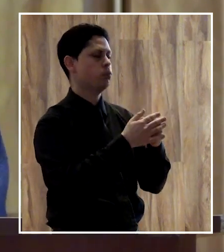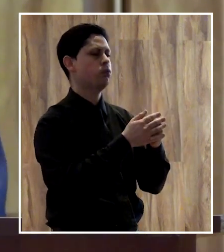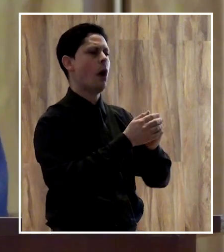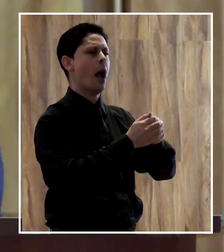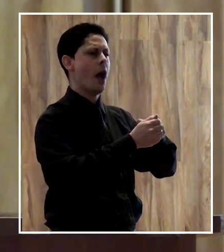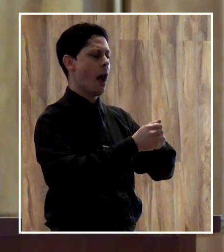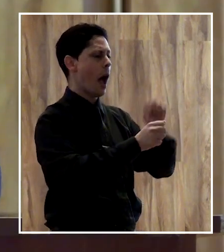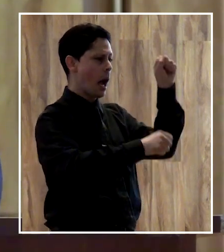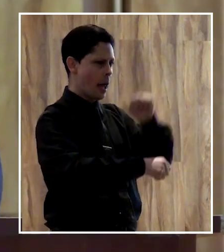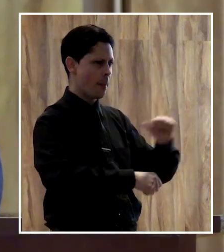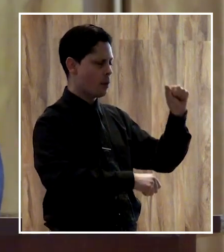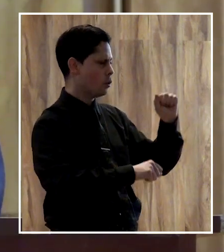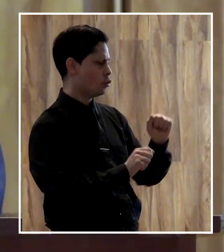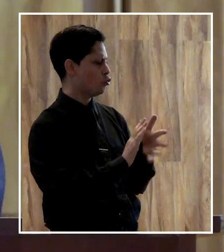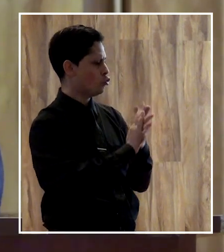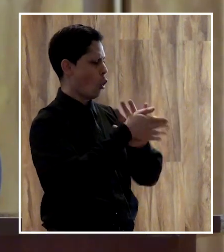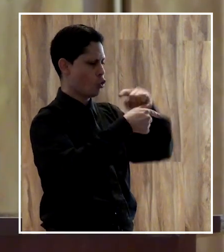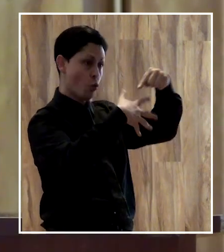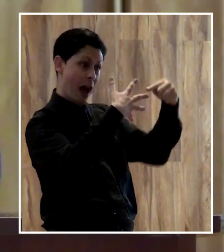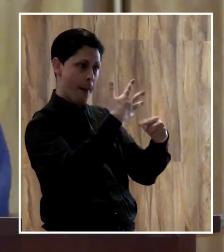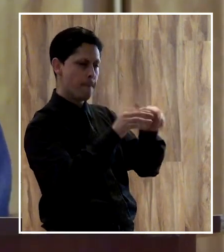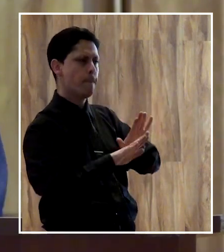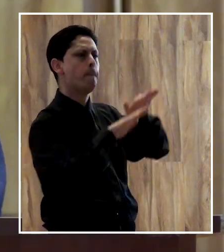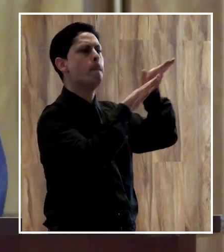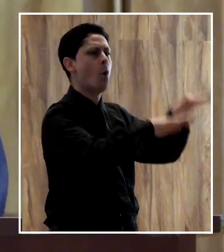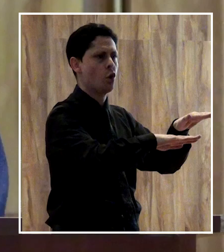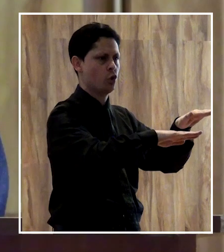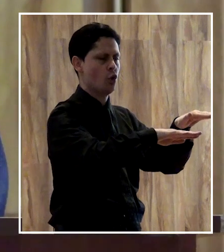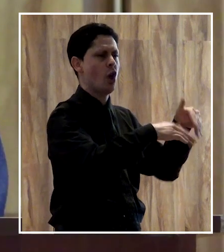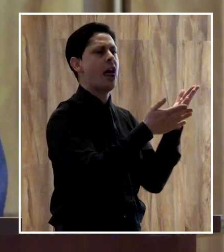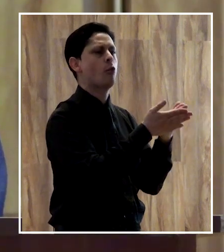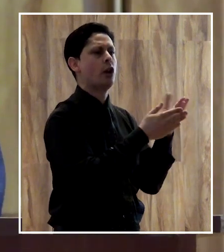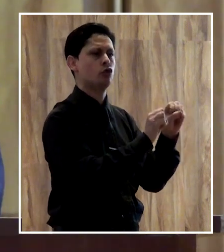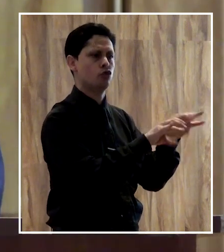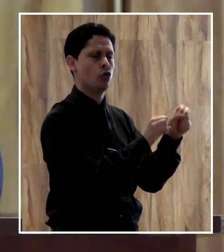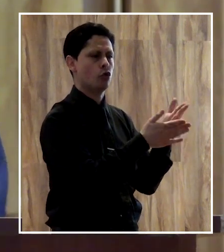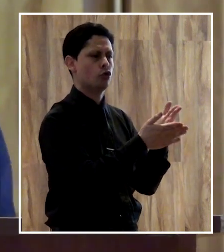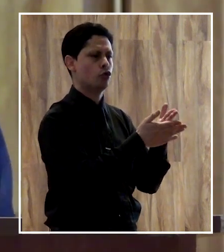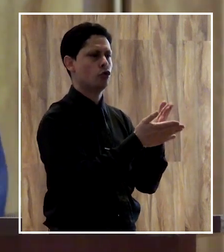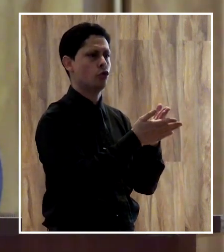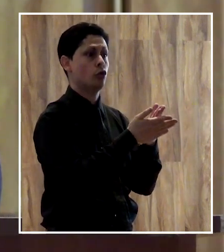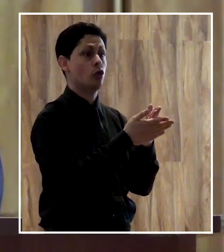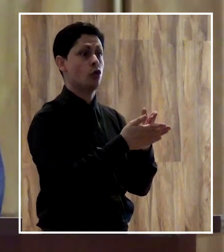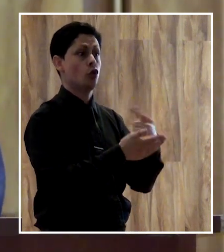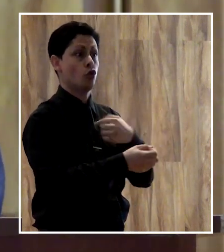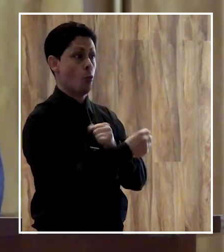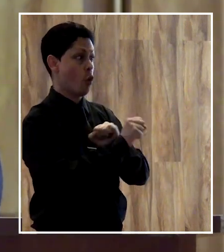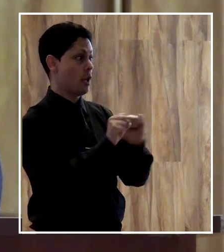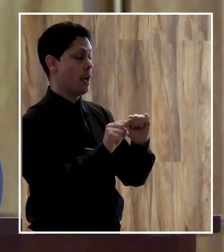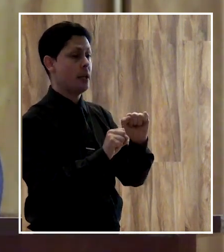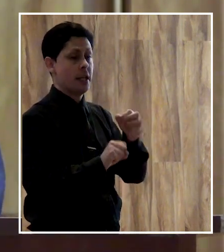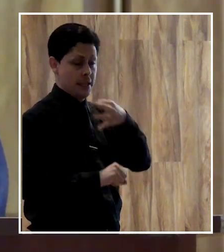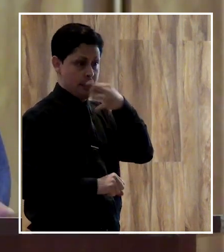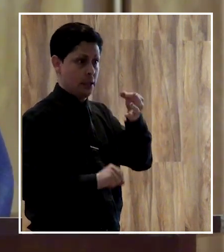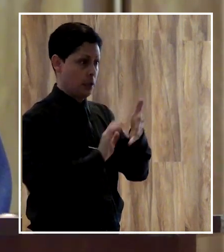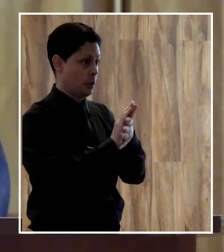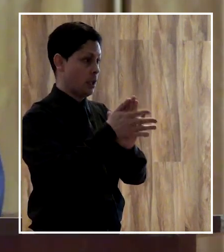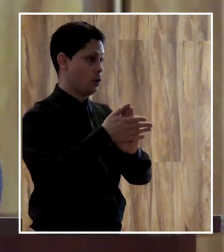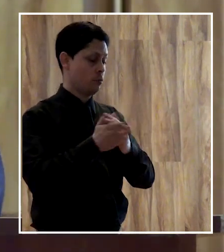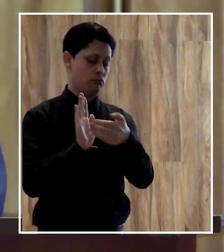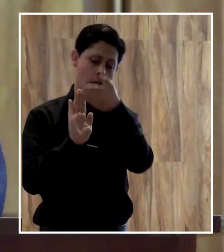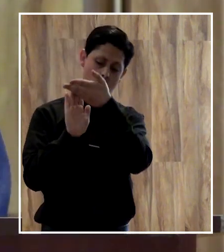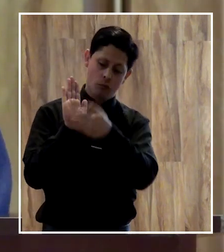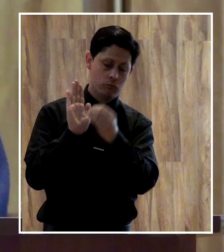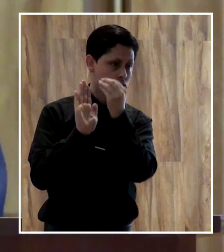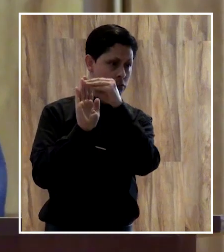su aporte a la educación y particularmente a lo que es la historia de la educación. Creo que yo no podría agregar mucho, está